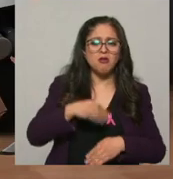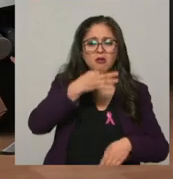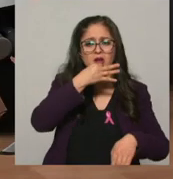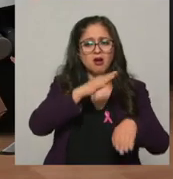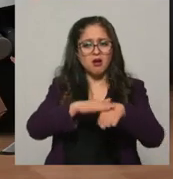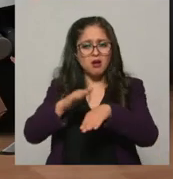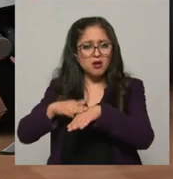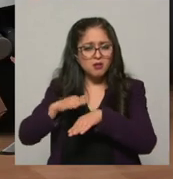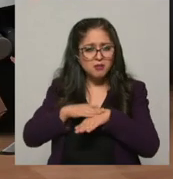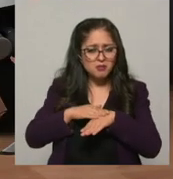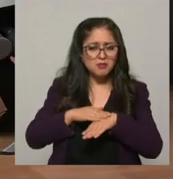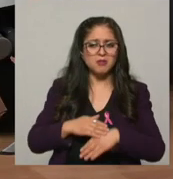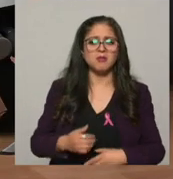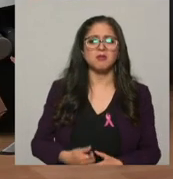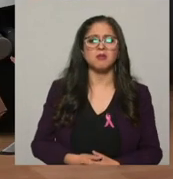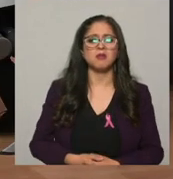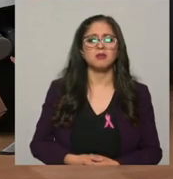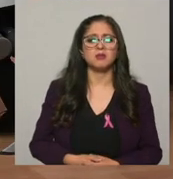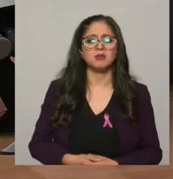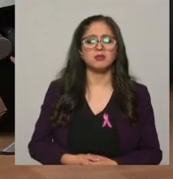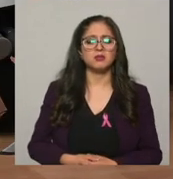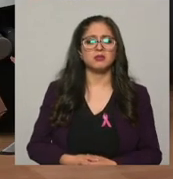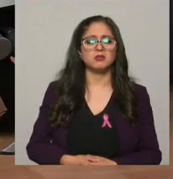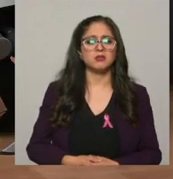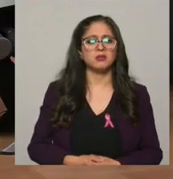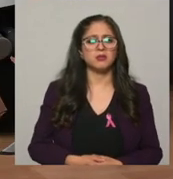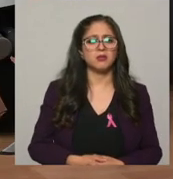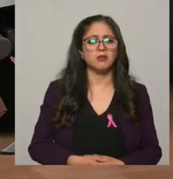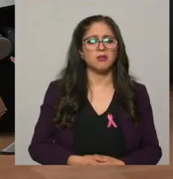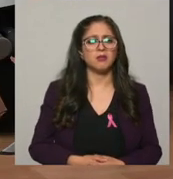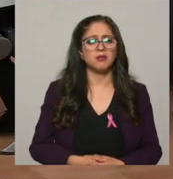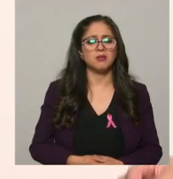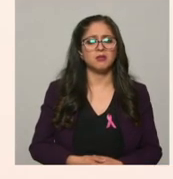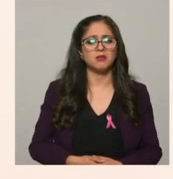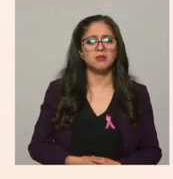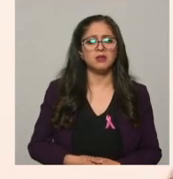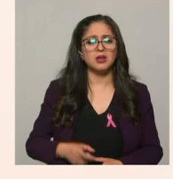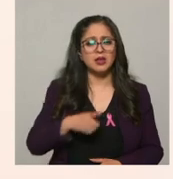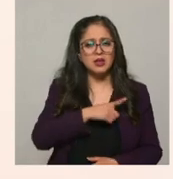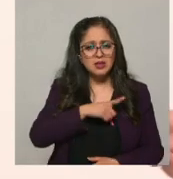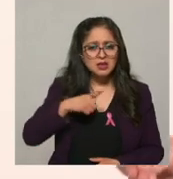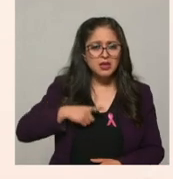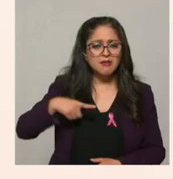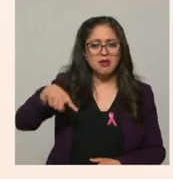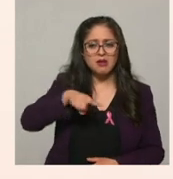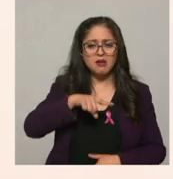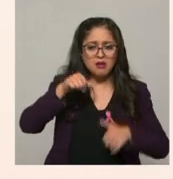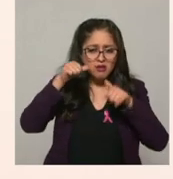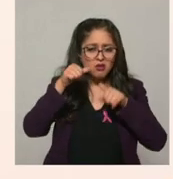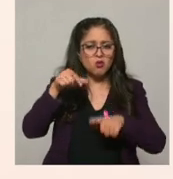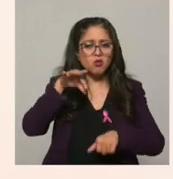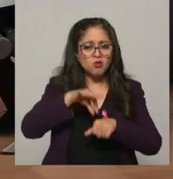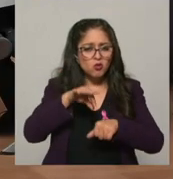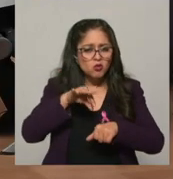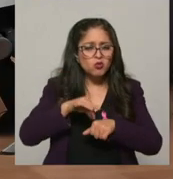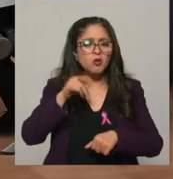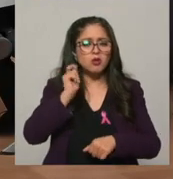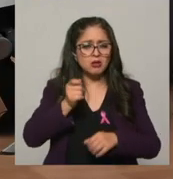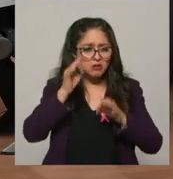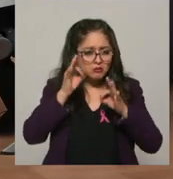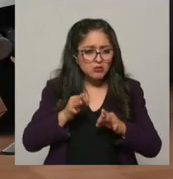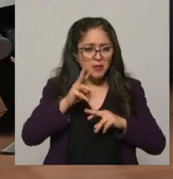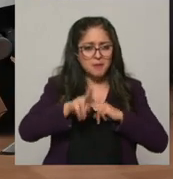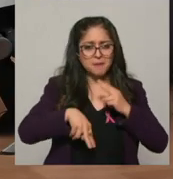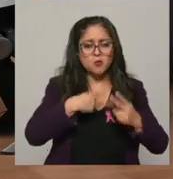y eventualmente, pues bueno, que estén sensibilizados los doctores, que las chicas trans puedan ir a lugares